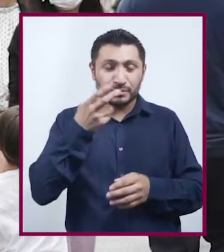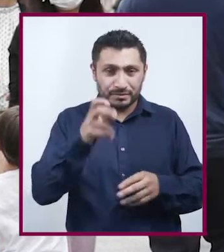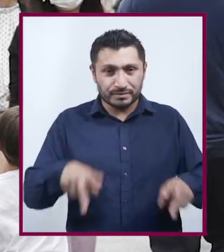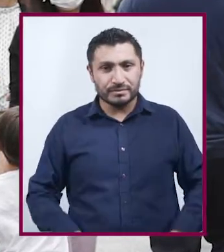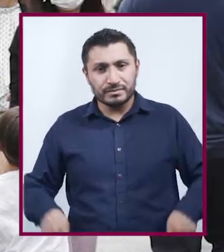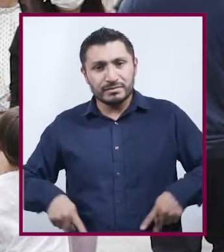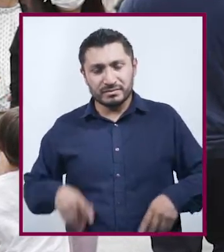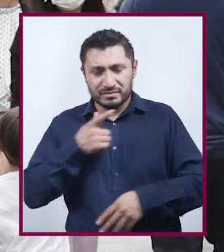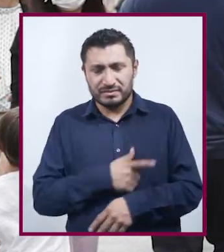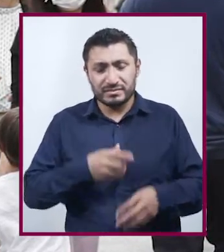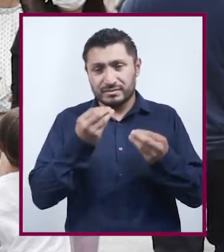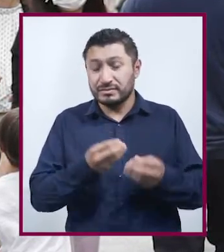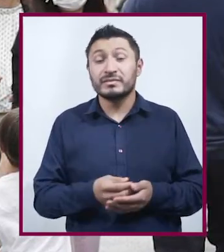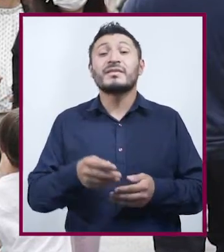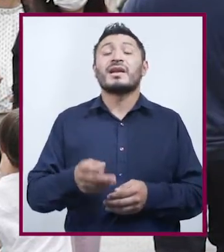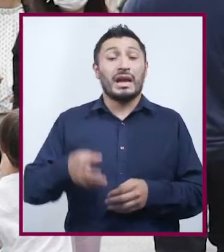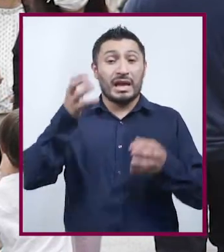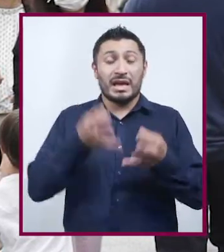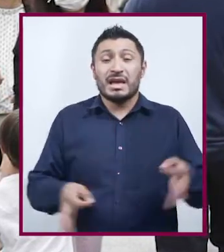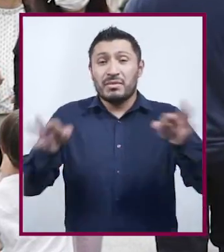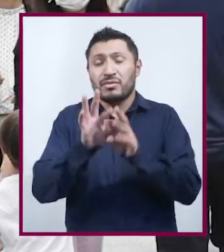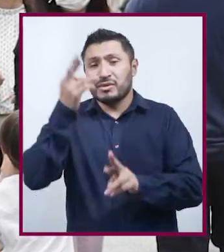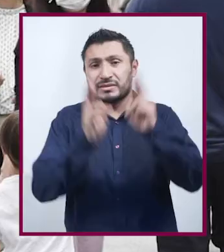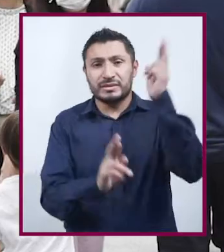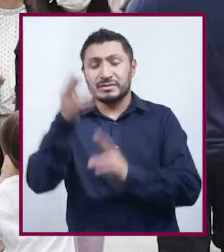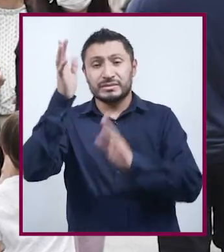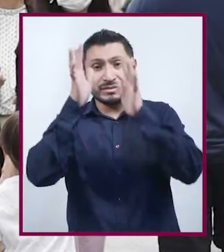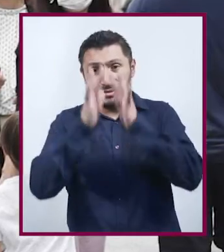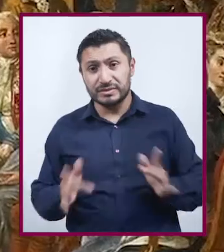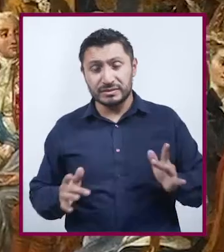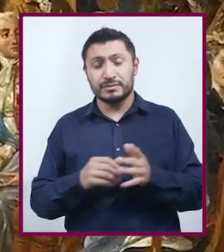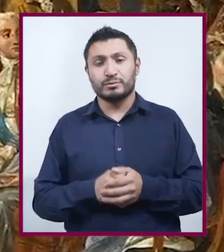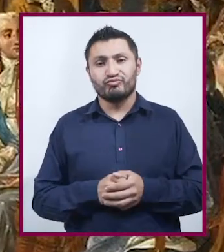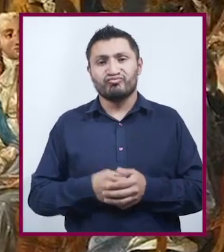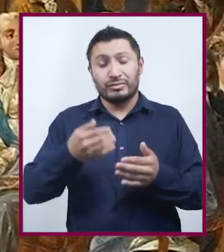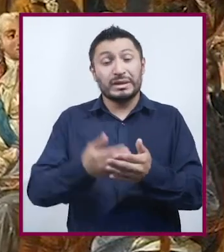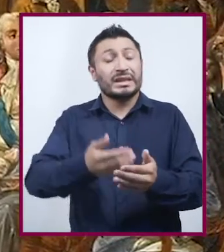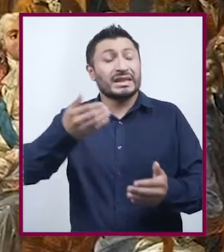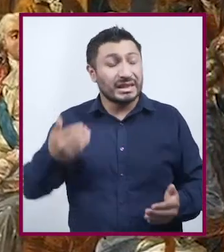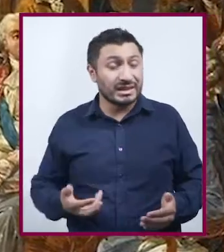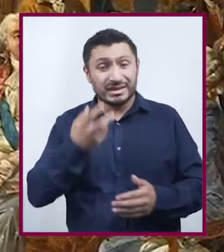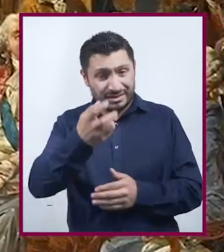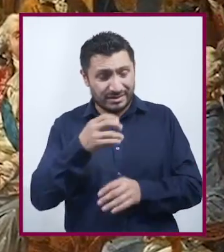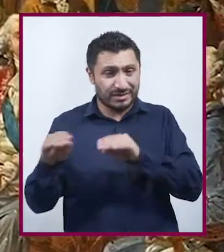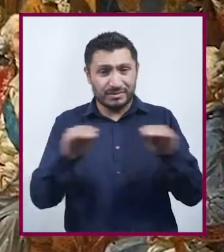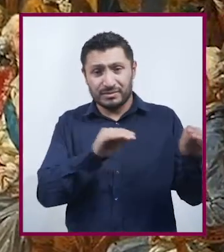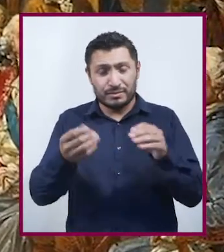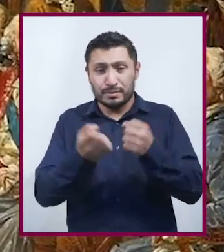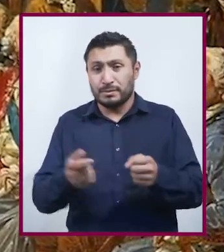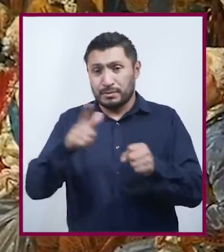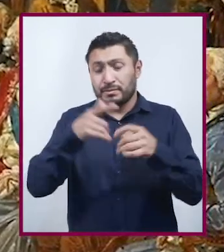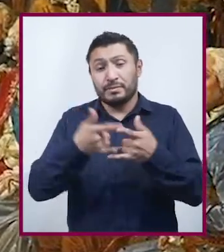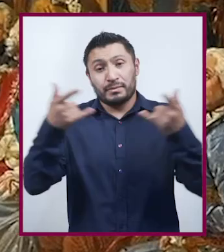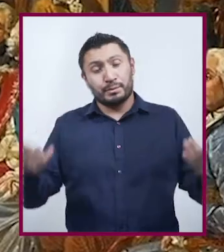gran aceptación y tuvo su momento decisivo durante la Revolución Francesa. Hasta antes de este importante movimiento